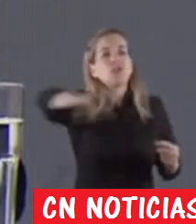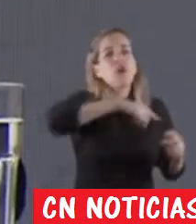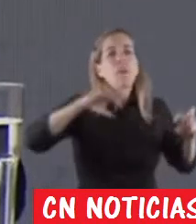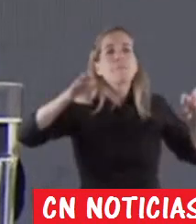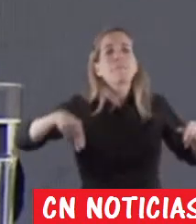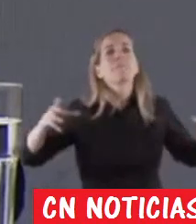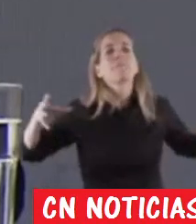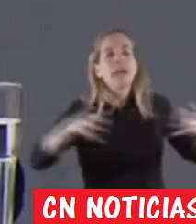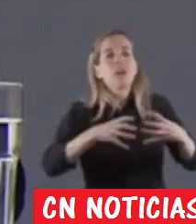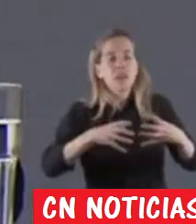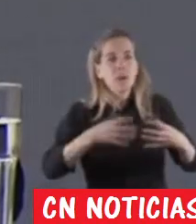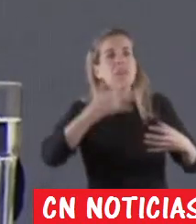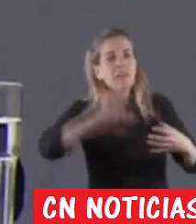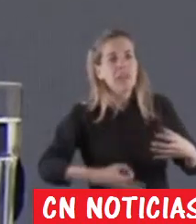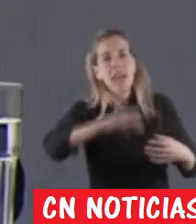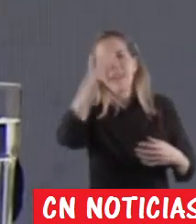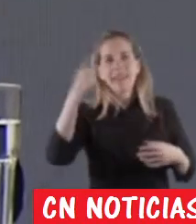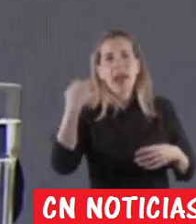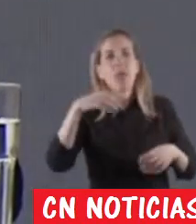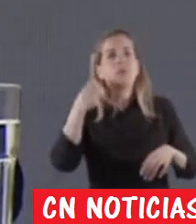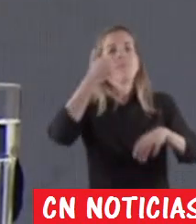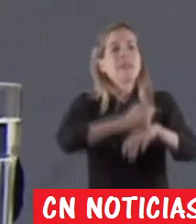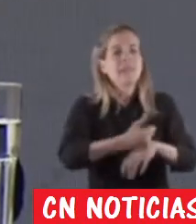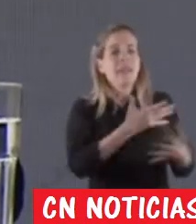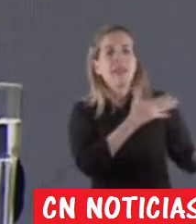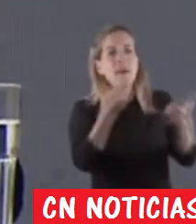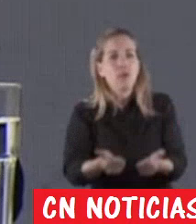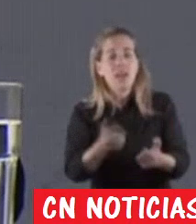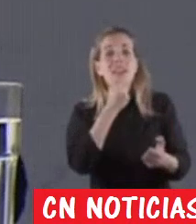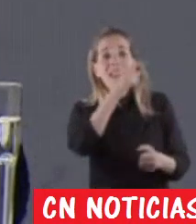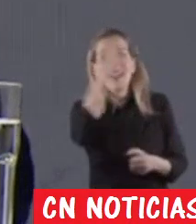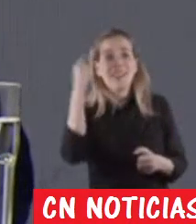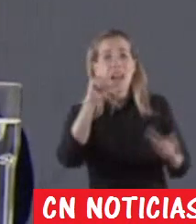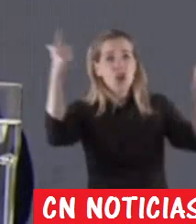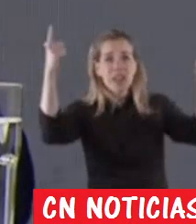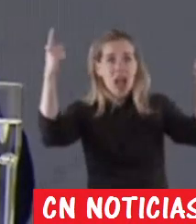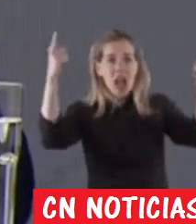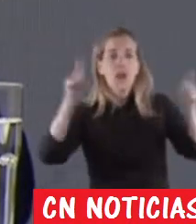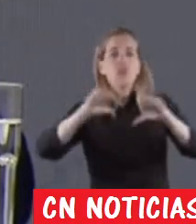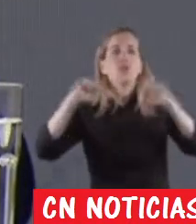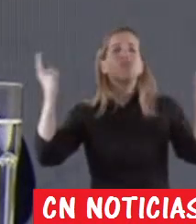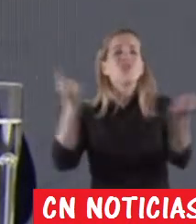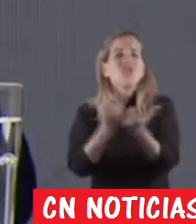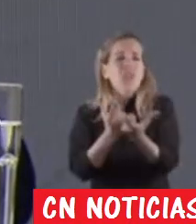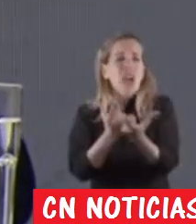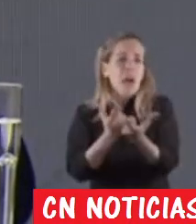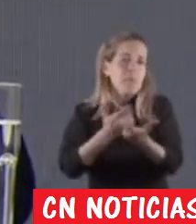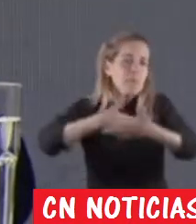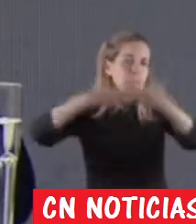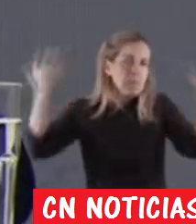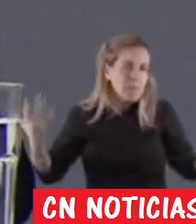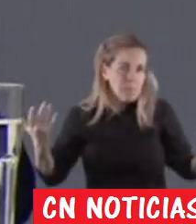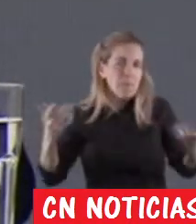que el Estado tiene que estar presente. Porque si el Estado no está presente, la sociedad es una jungla donde los más fuertes